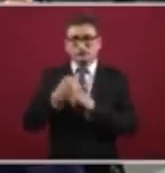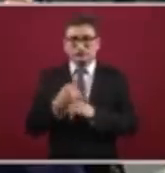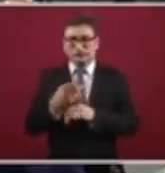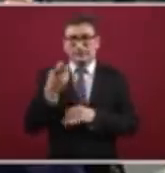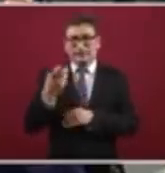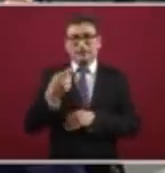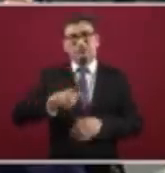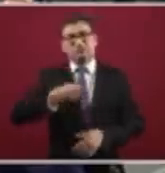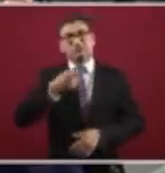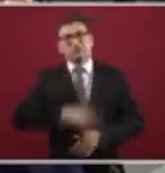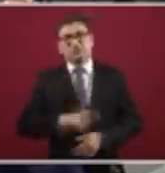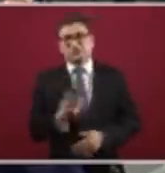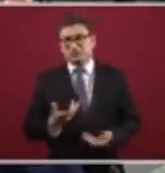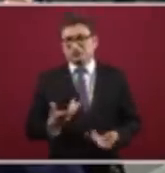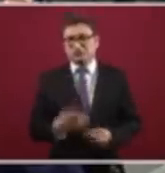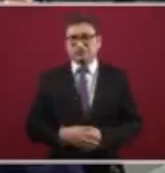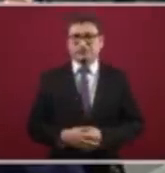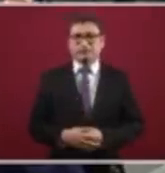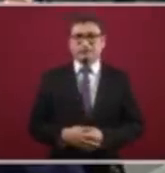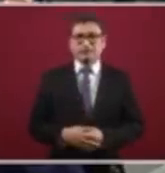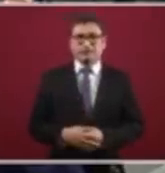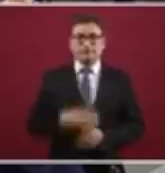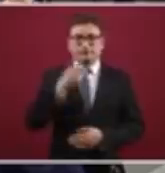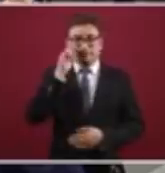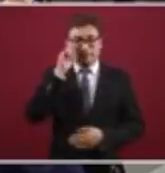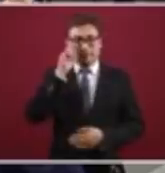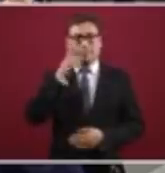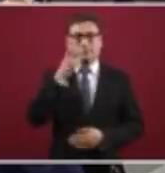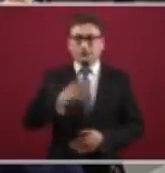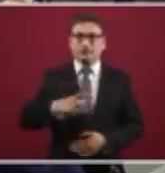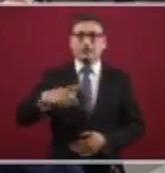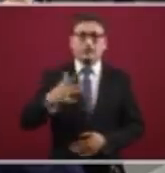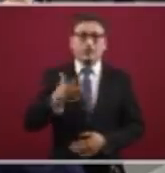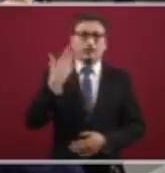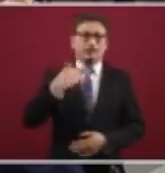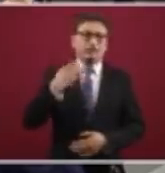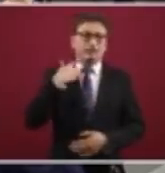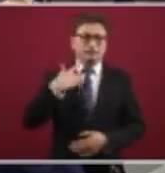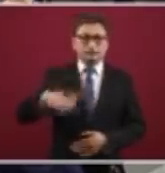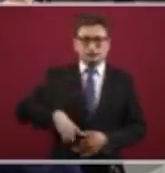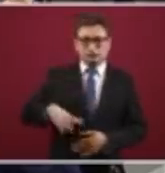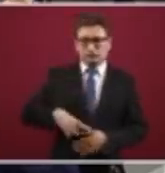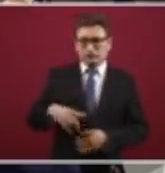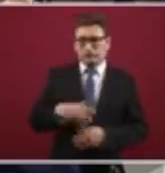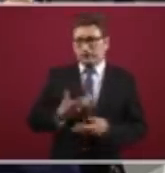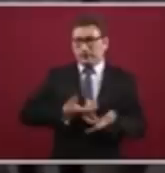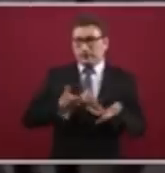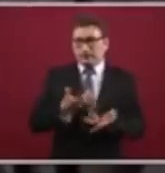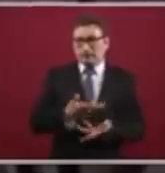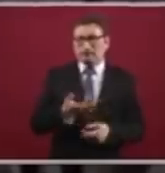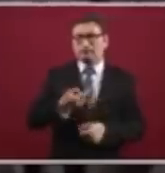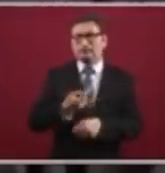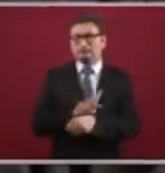entonces la agenda que se aplicó en mexico